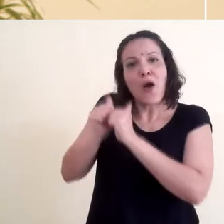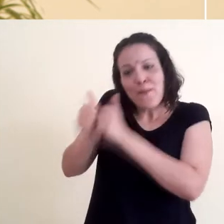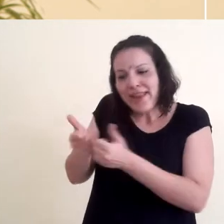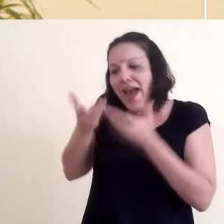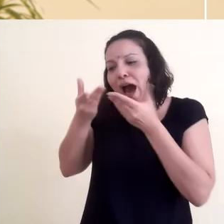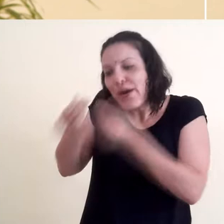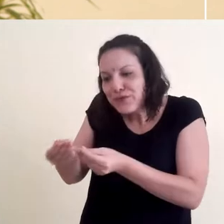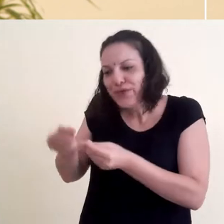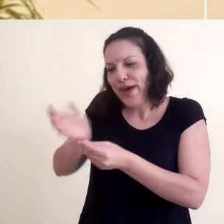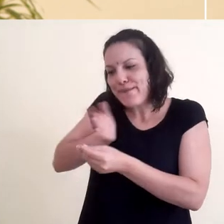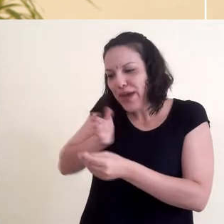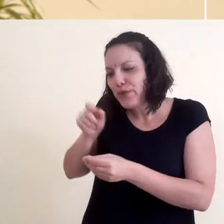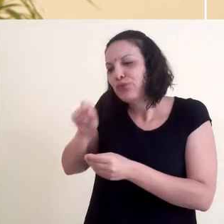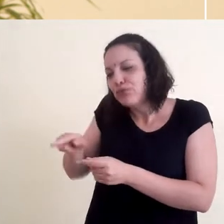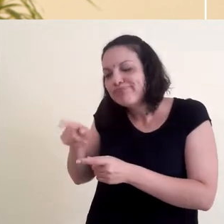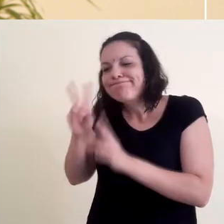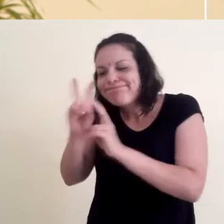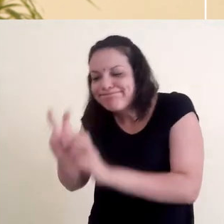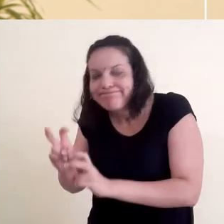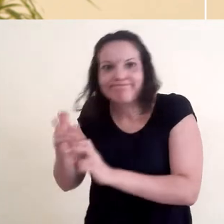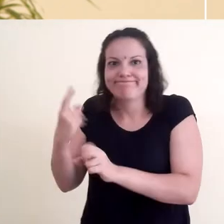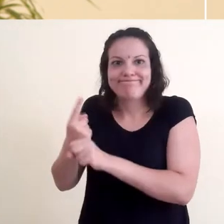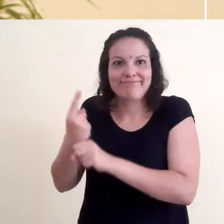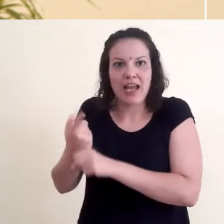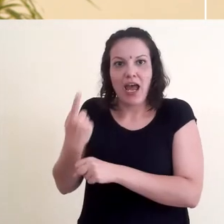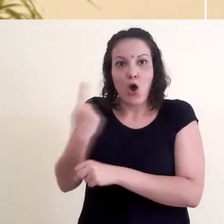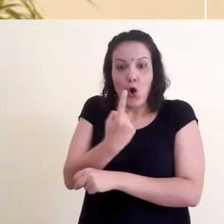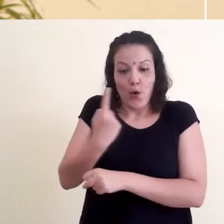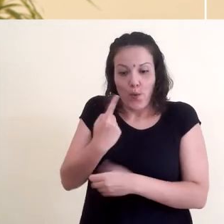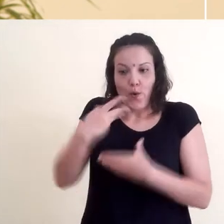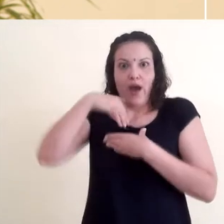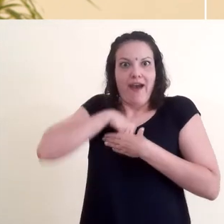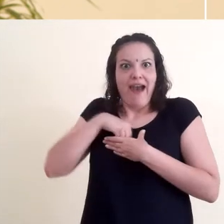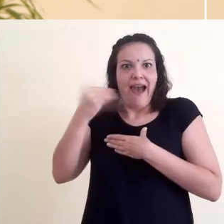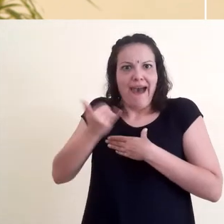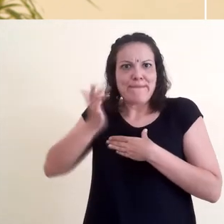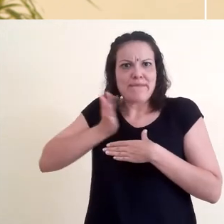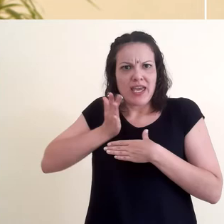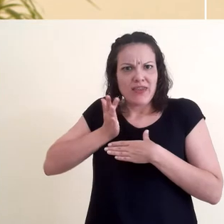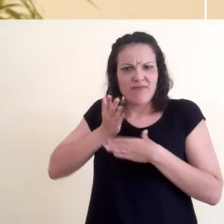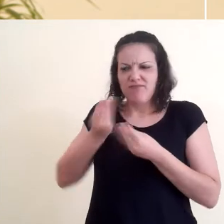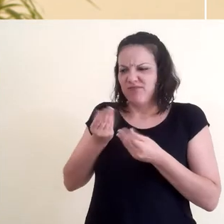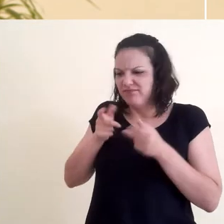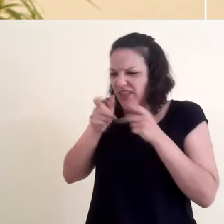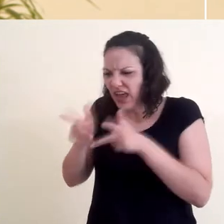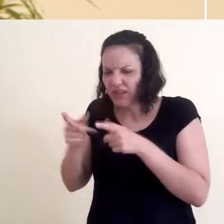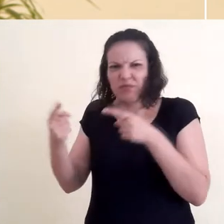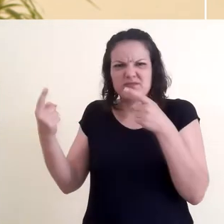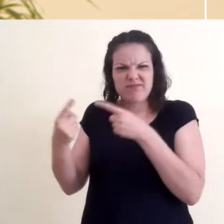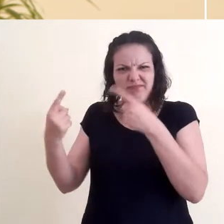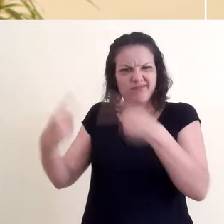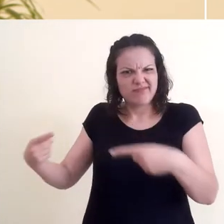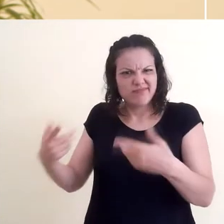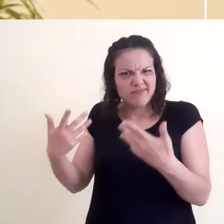uno los porta. Porque si uno los porta, les podemos transmitir mensajes cargados de sentidos contradictorios, porque les vamos a decir,